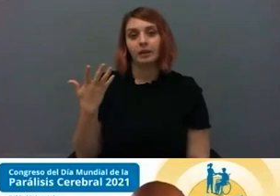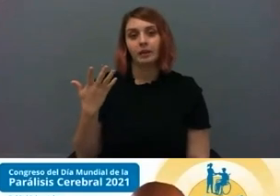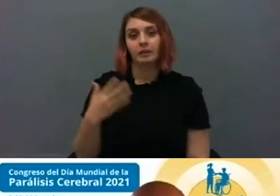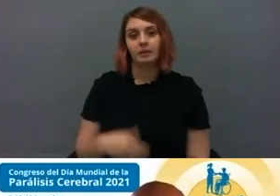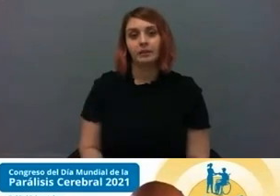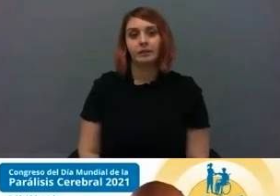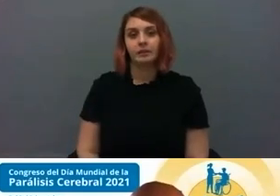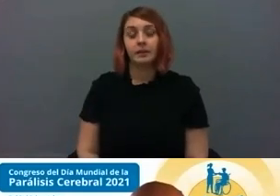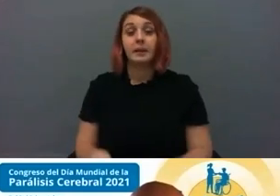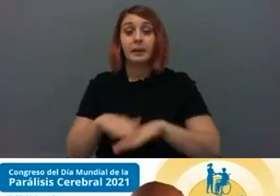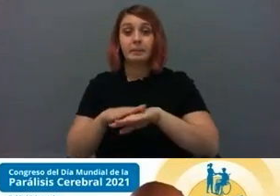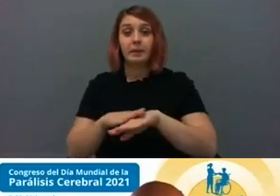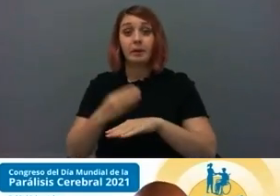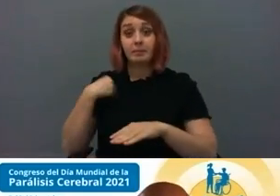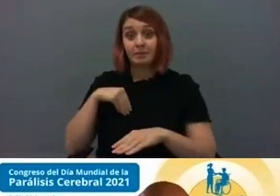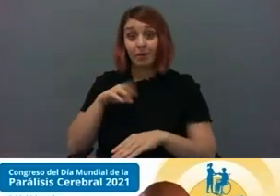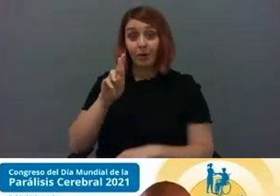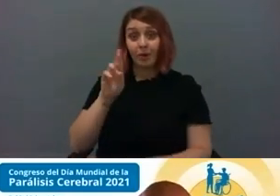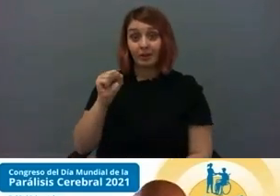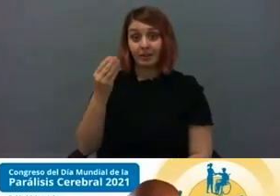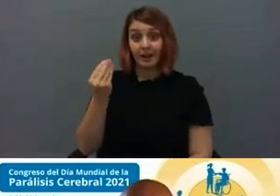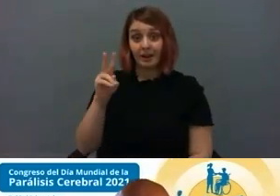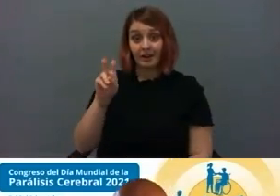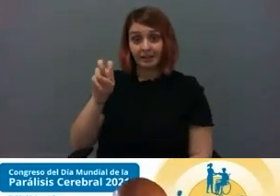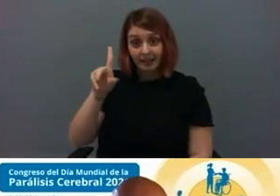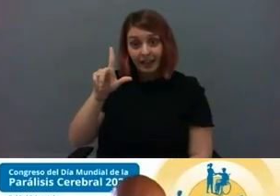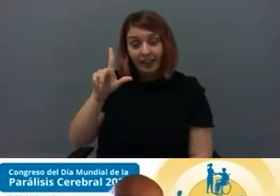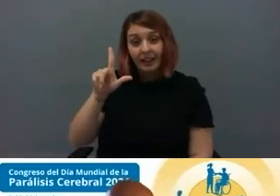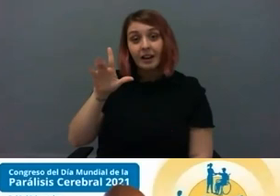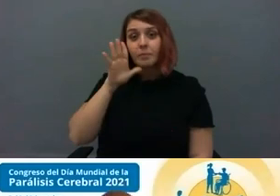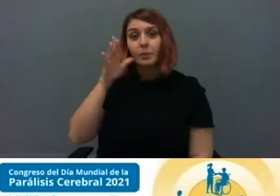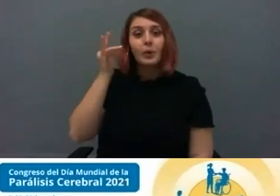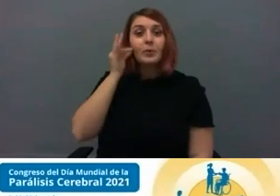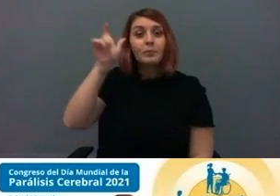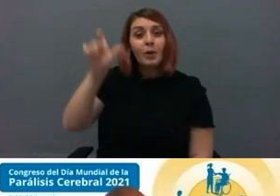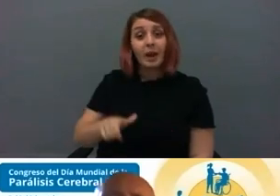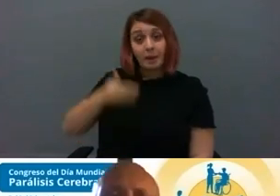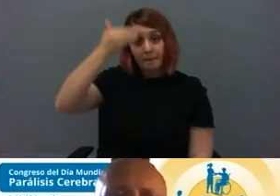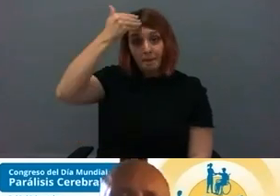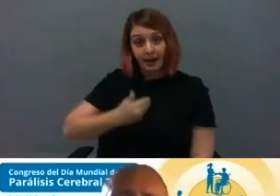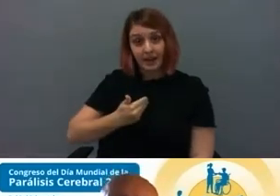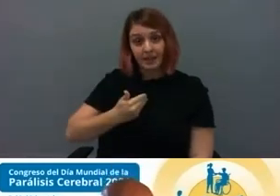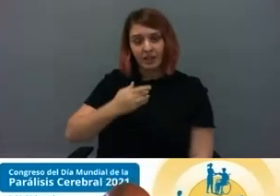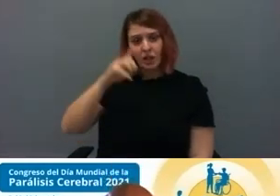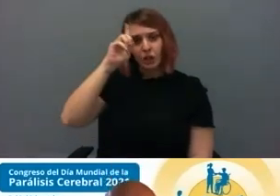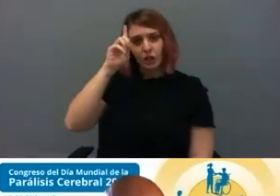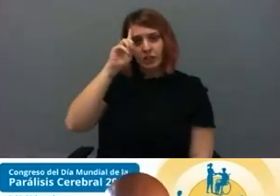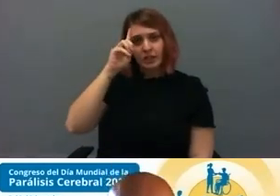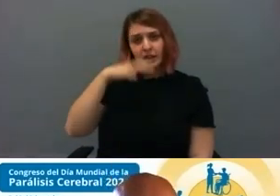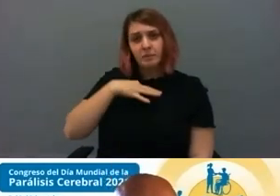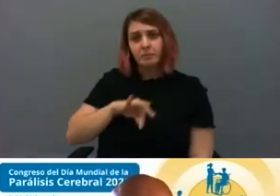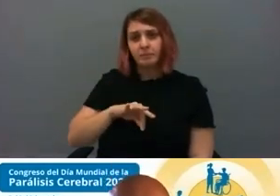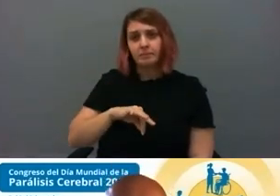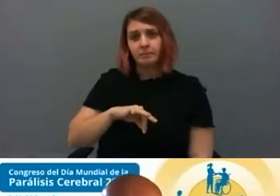justamente, Esther, con Raquel, que además es una mujer con parálisis cerebral, que no sé si tendrá